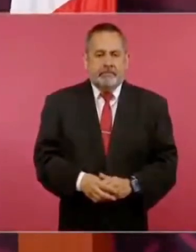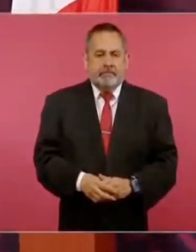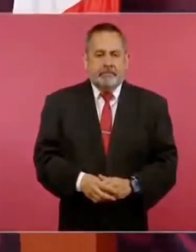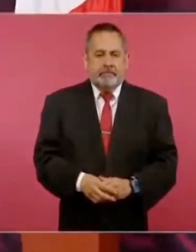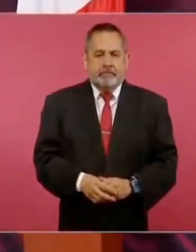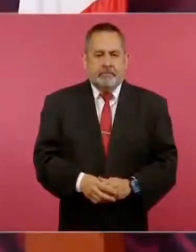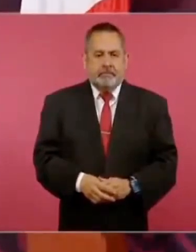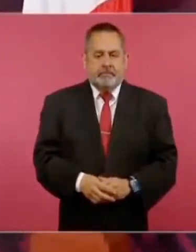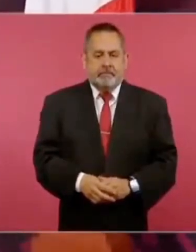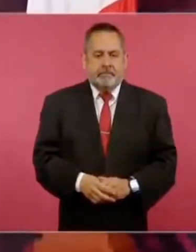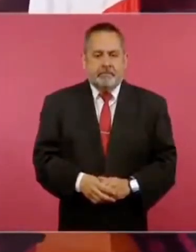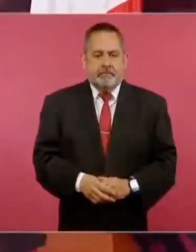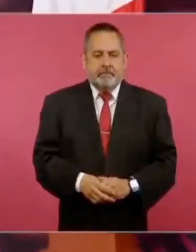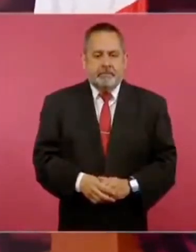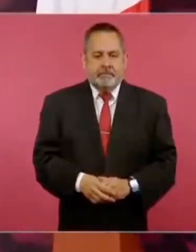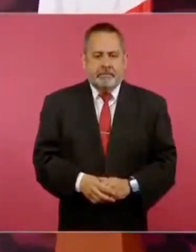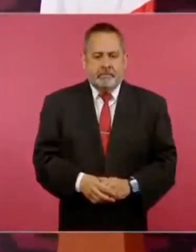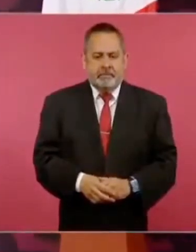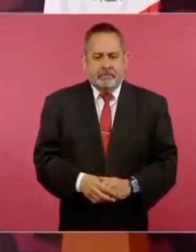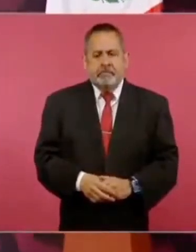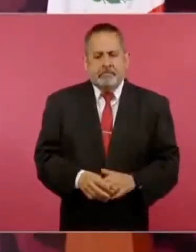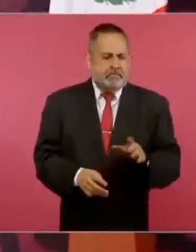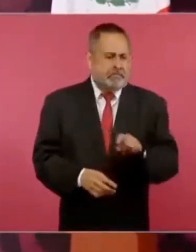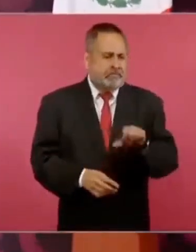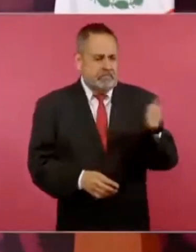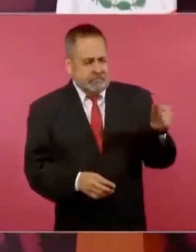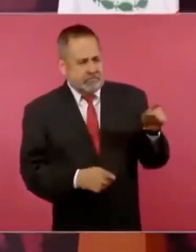negar otras vías,